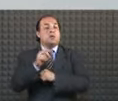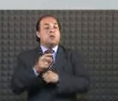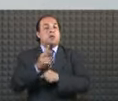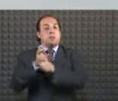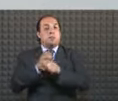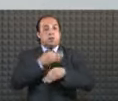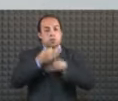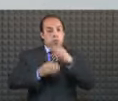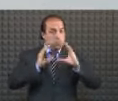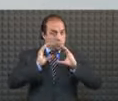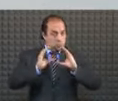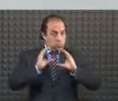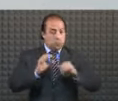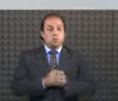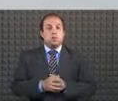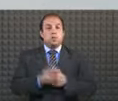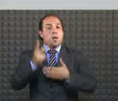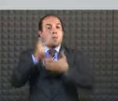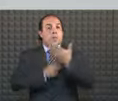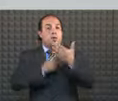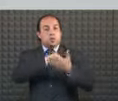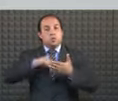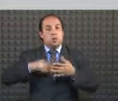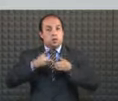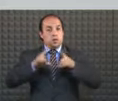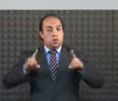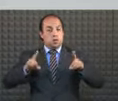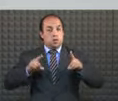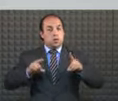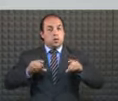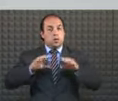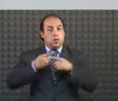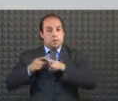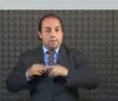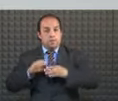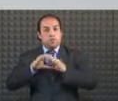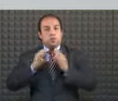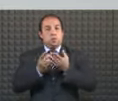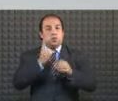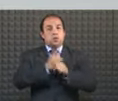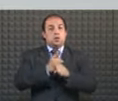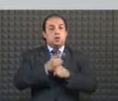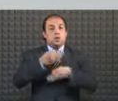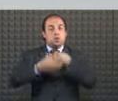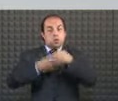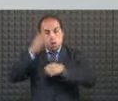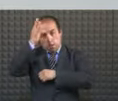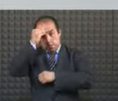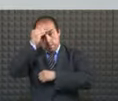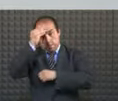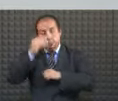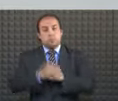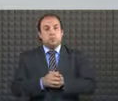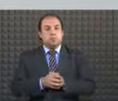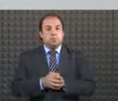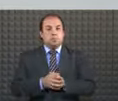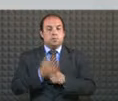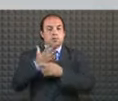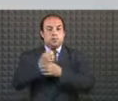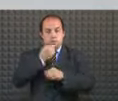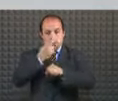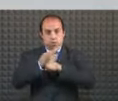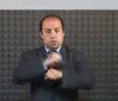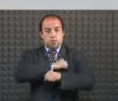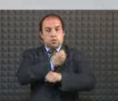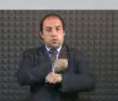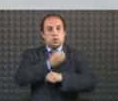a que todos nos cuidemos y este programa que vamos a desarrollar en las comunidades para que todos aprendamos a, como dice nuestra secretaria de